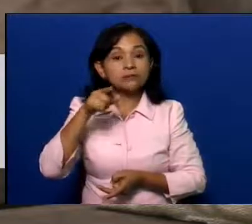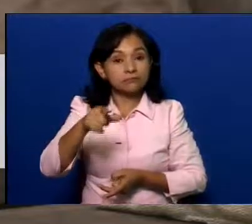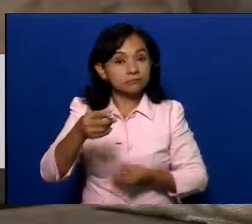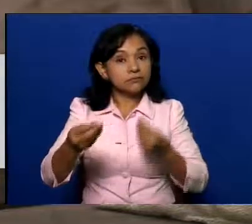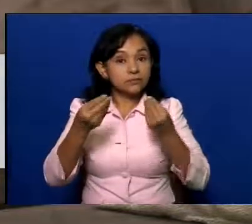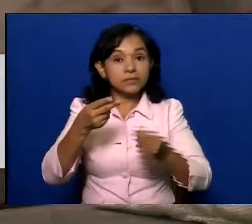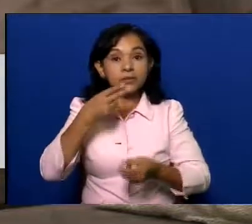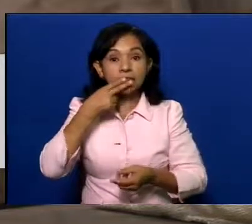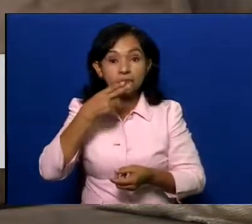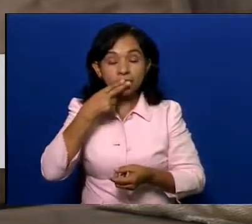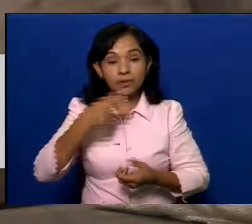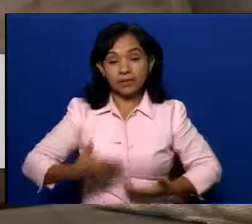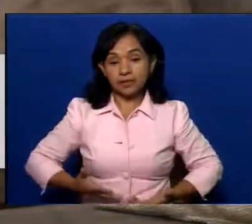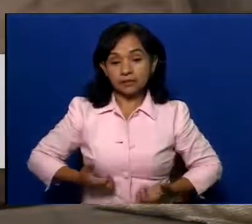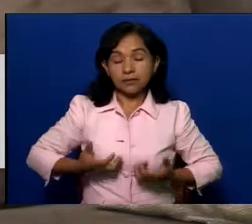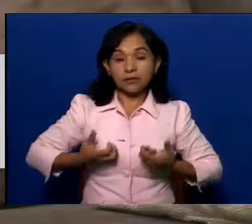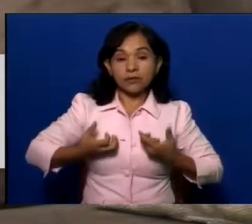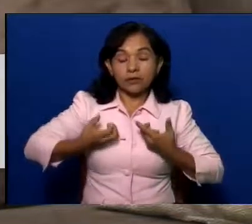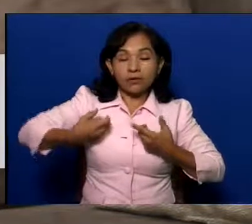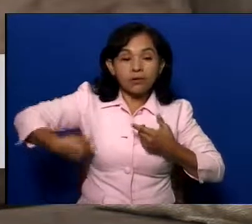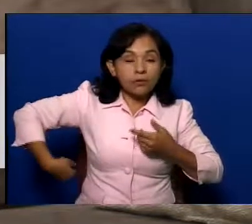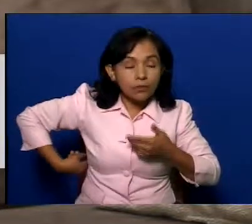vinculado con el cáncer de pulmón.